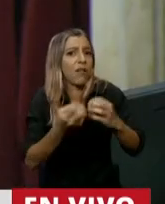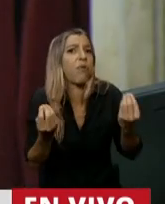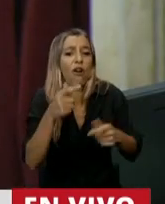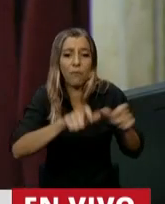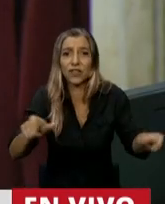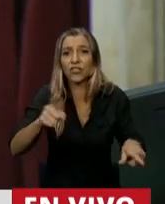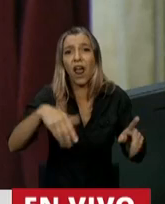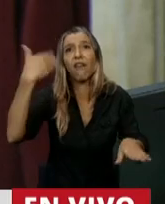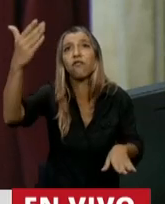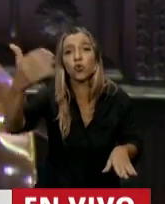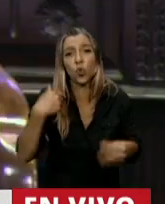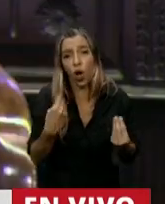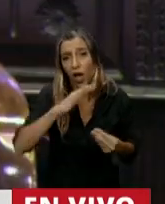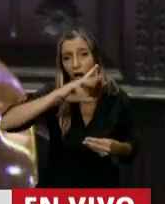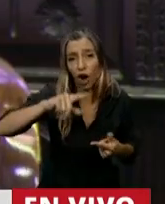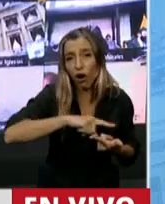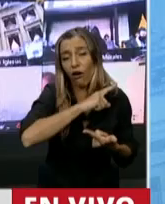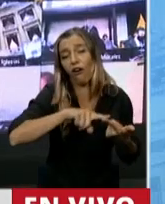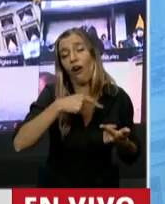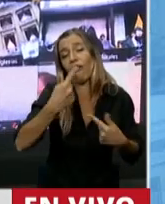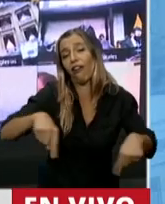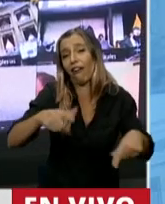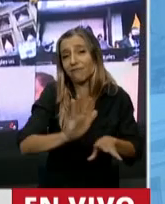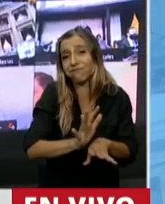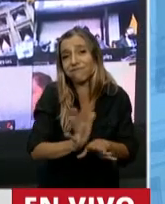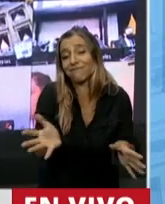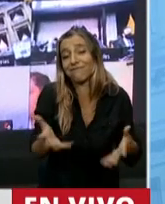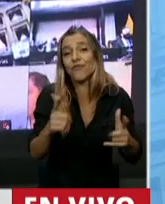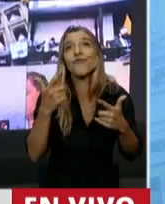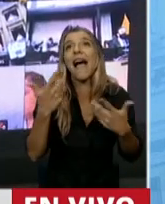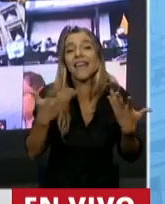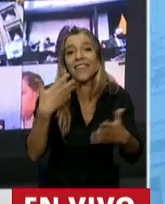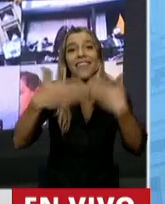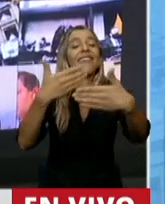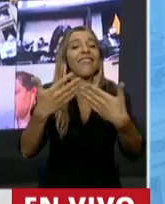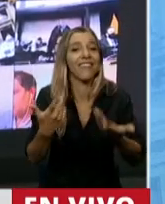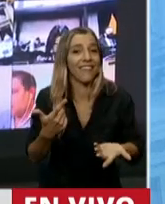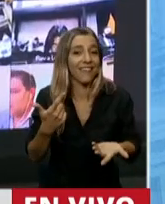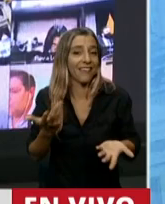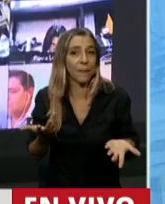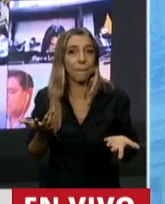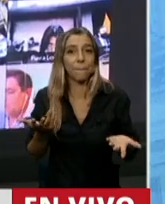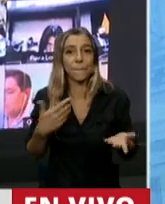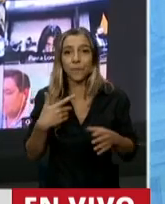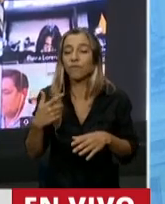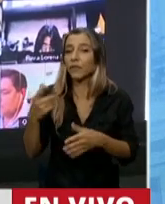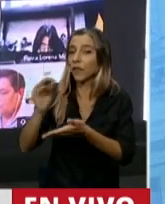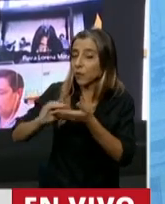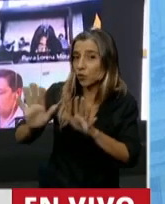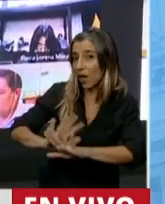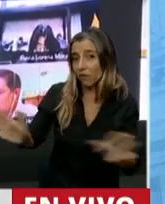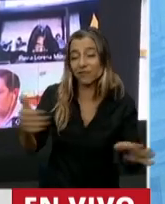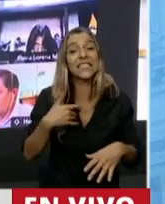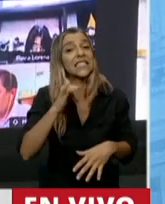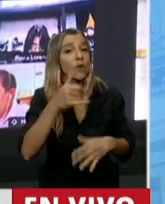delito. Sí, presidente, pero hoy que es una sesión donde vamos a hablar de riqueza eso, y de trabajadores me parece pero importante. Pero